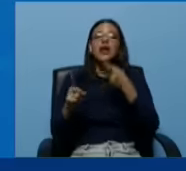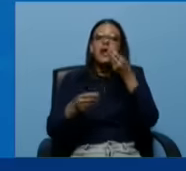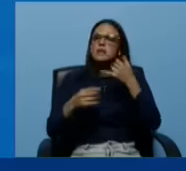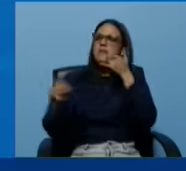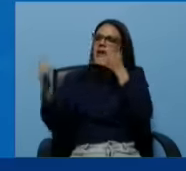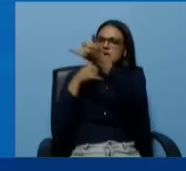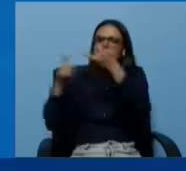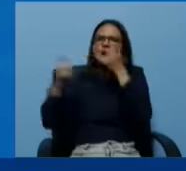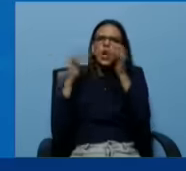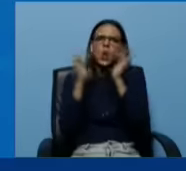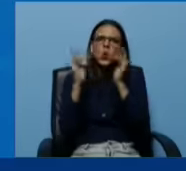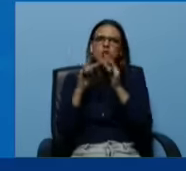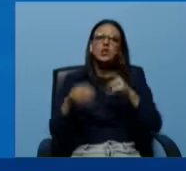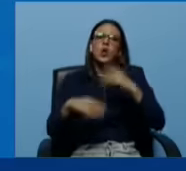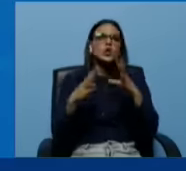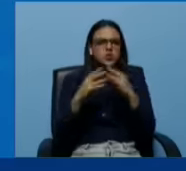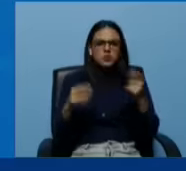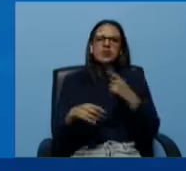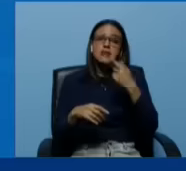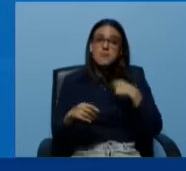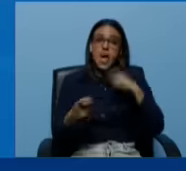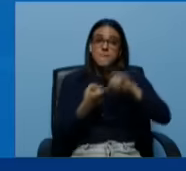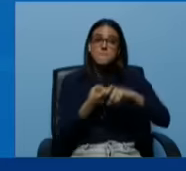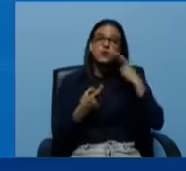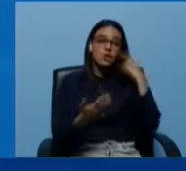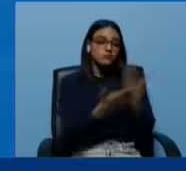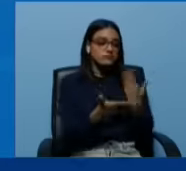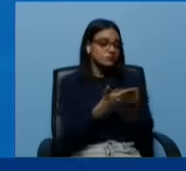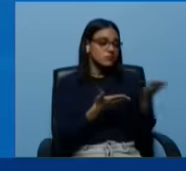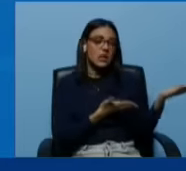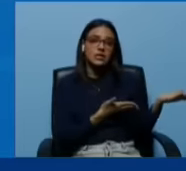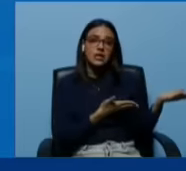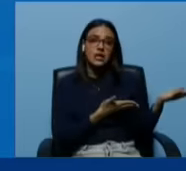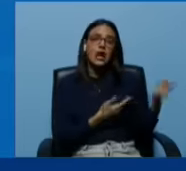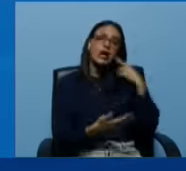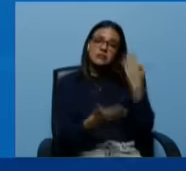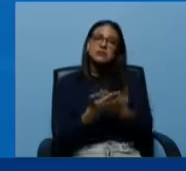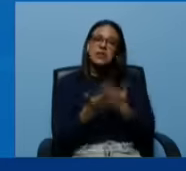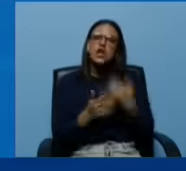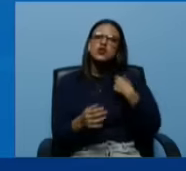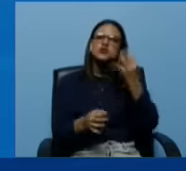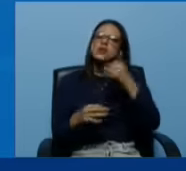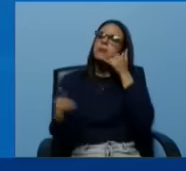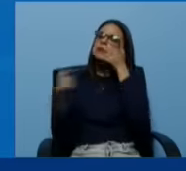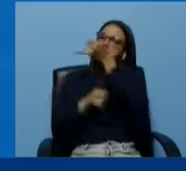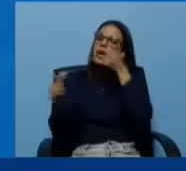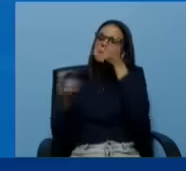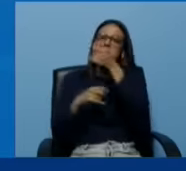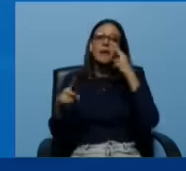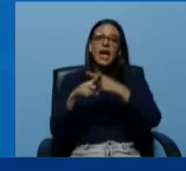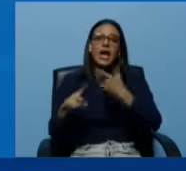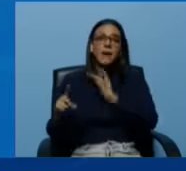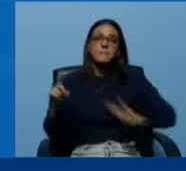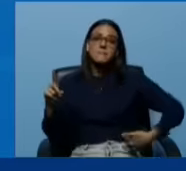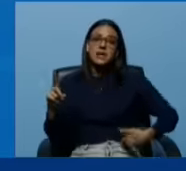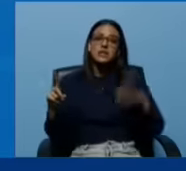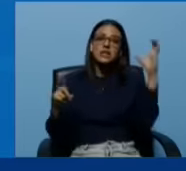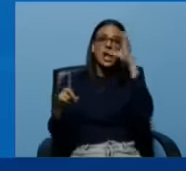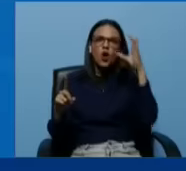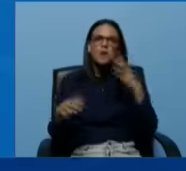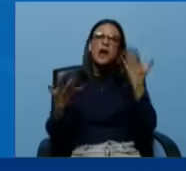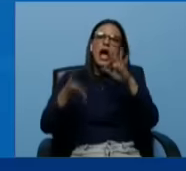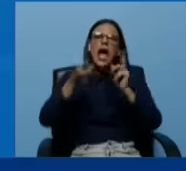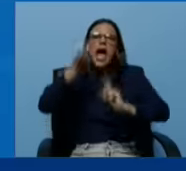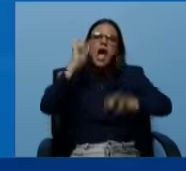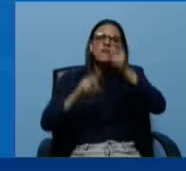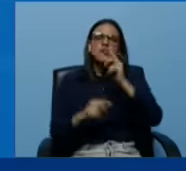Silvia? Aquí está mi esposa Silvia, que es testiga de todo esto. A veces yo estaba a las 2 de la mañana,